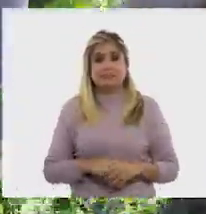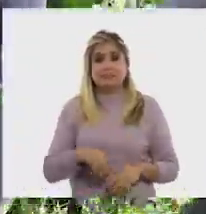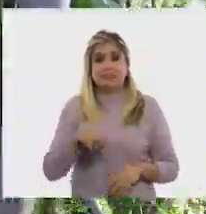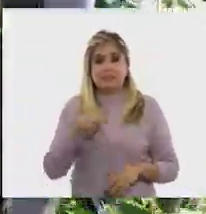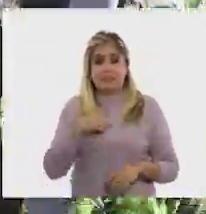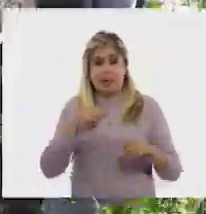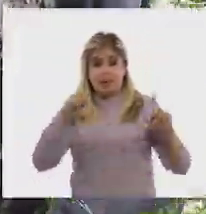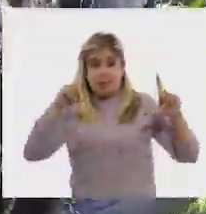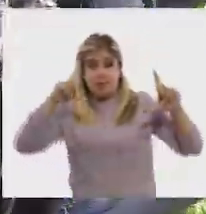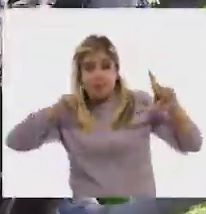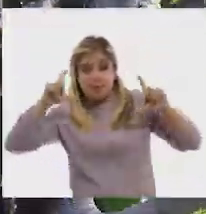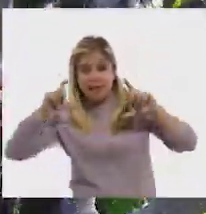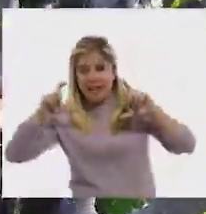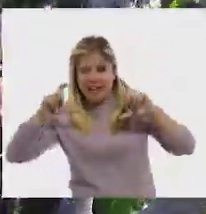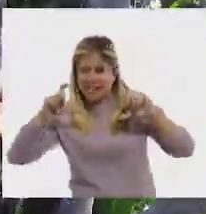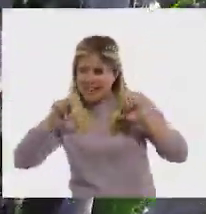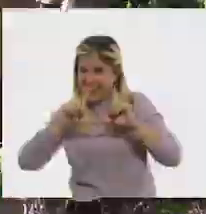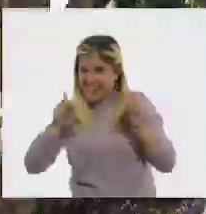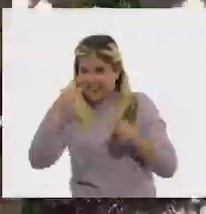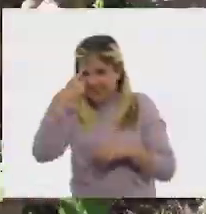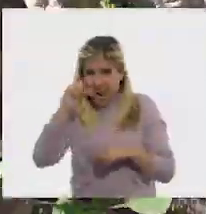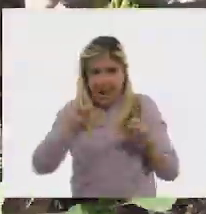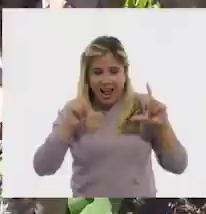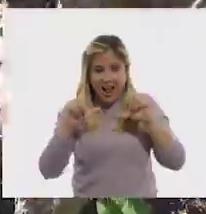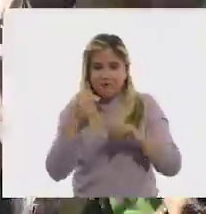cámara está lista para entrar en acción.